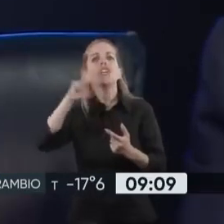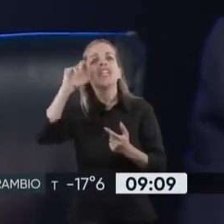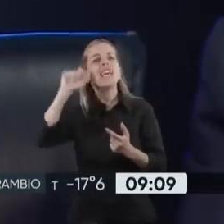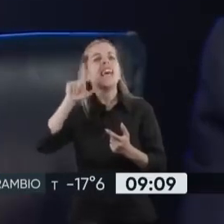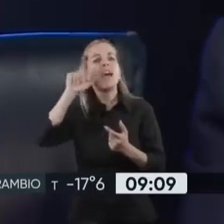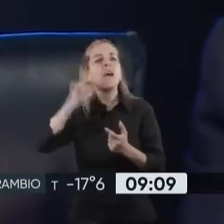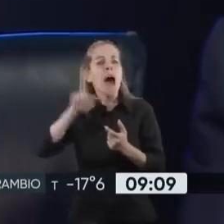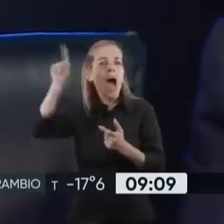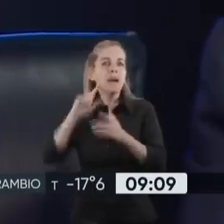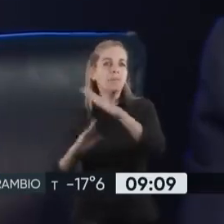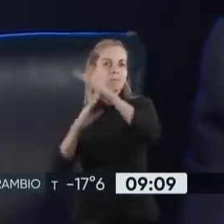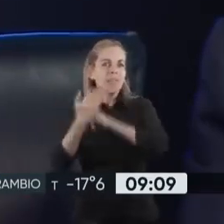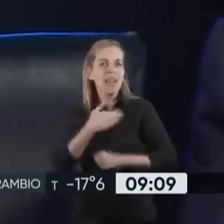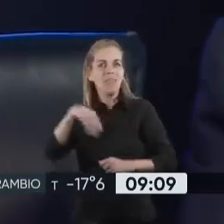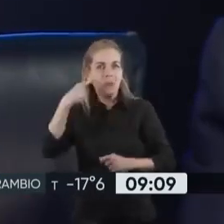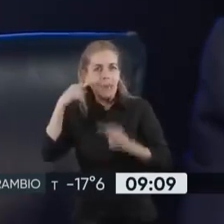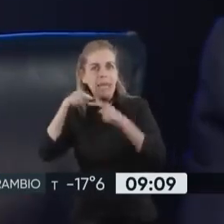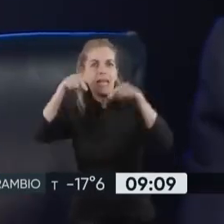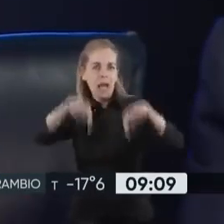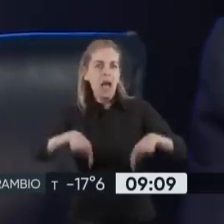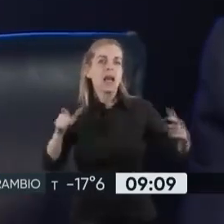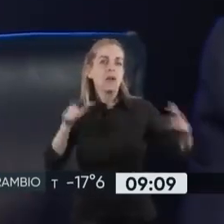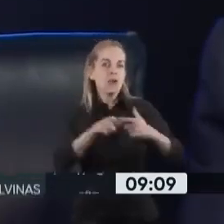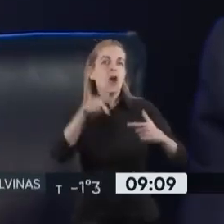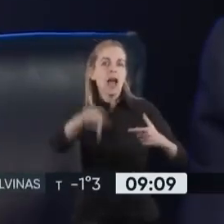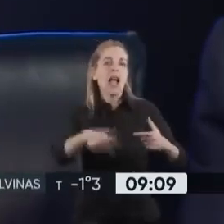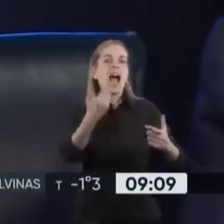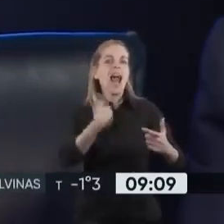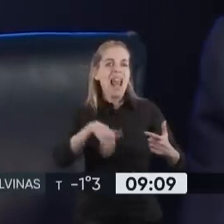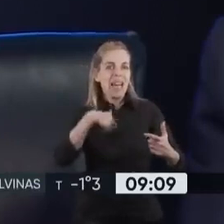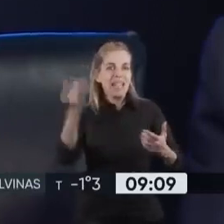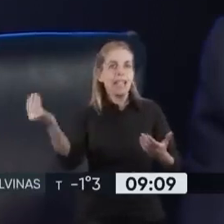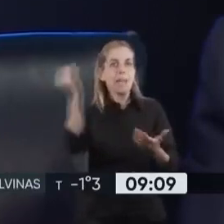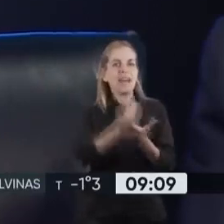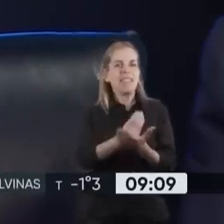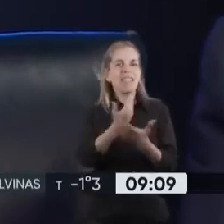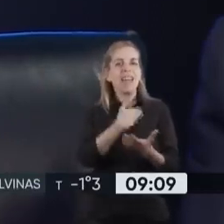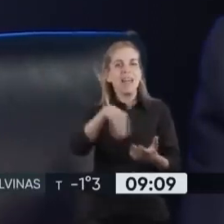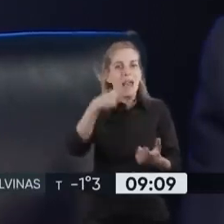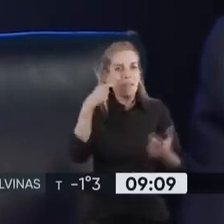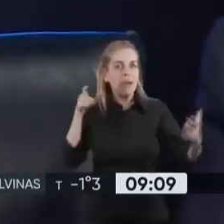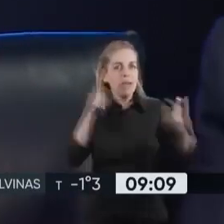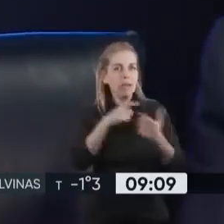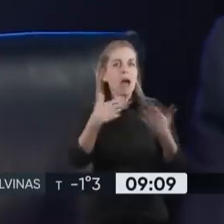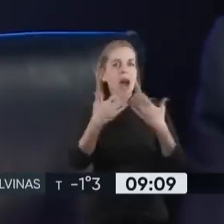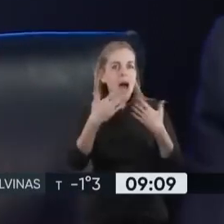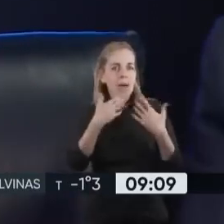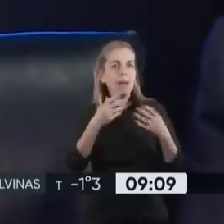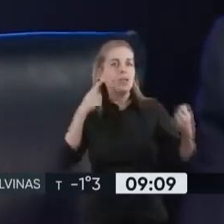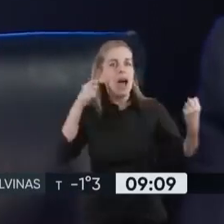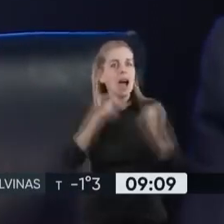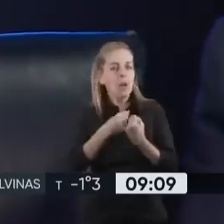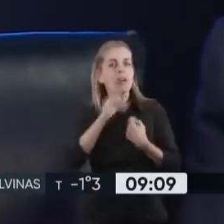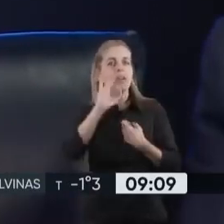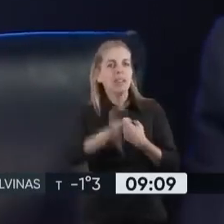acá en argentina con el representante del fondo monetario para nuestro país y entendemos que es un acuerdo